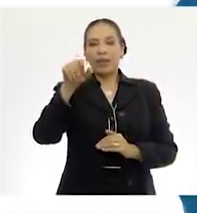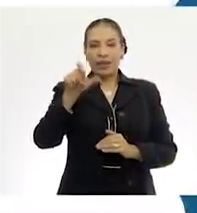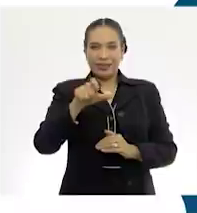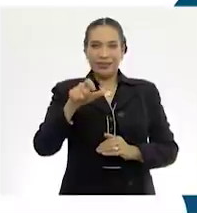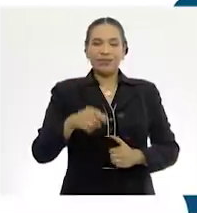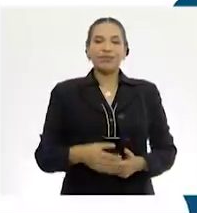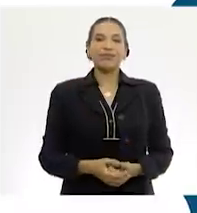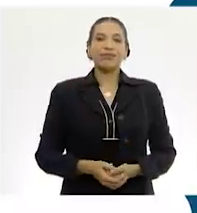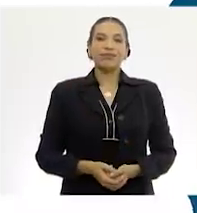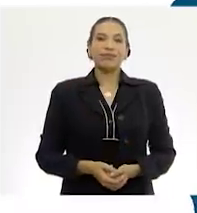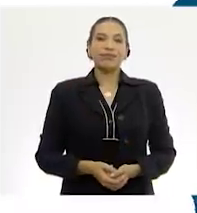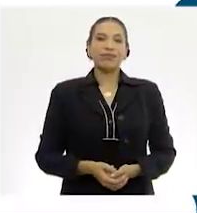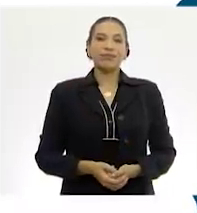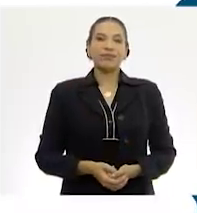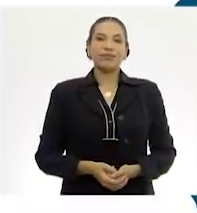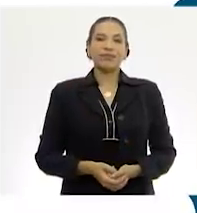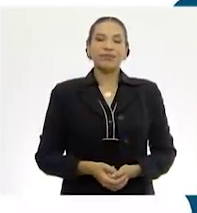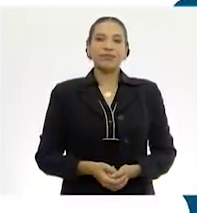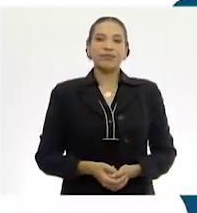aprendeencasa.sep.gob.mx.